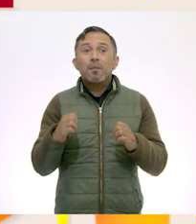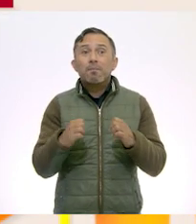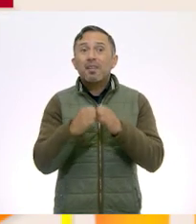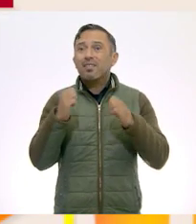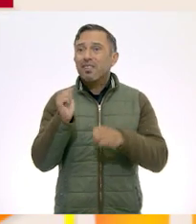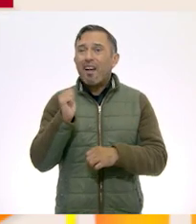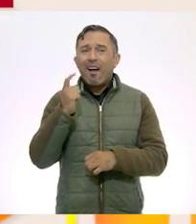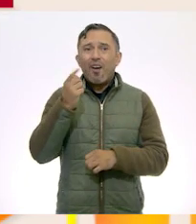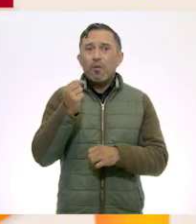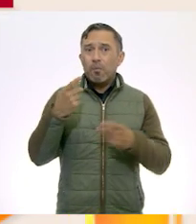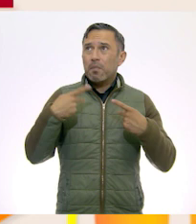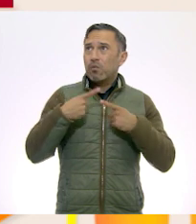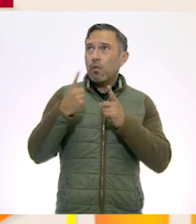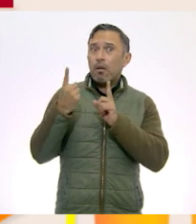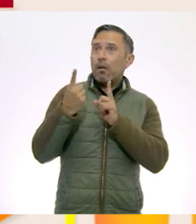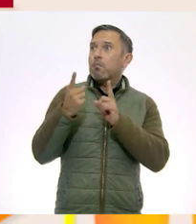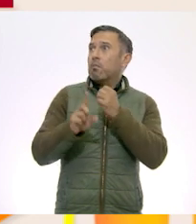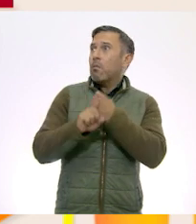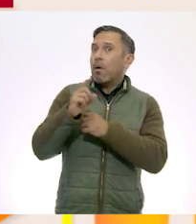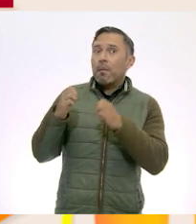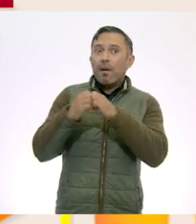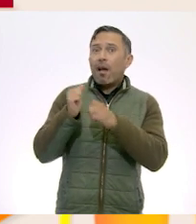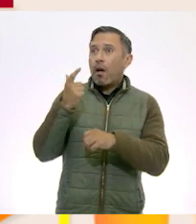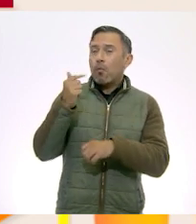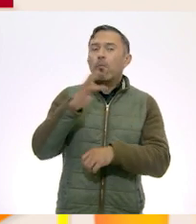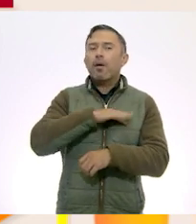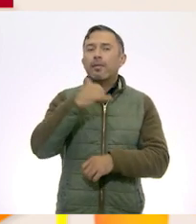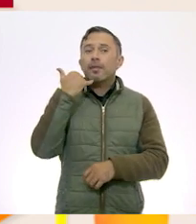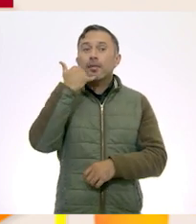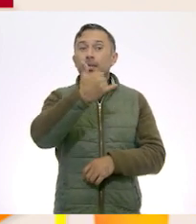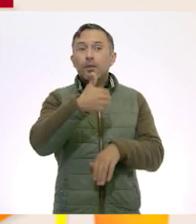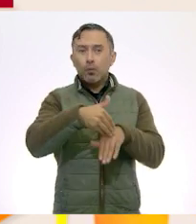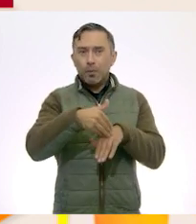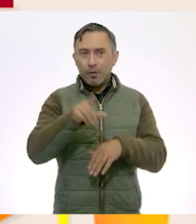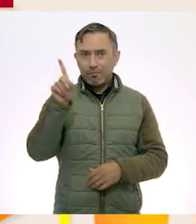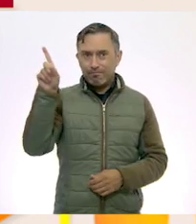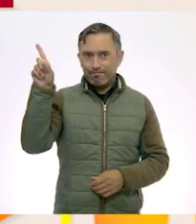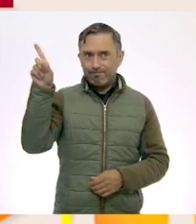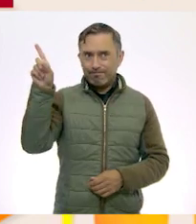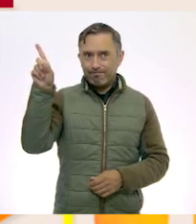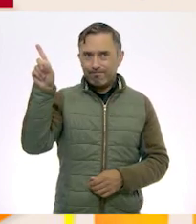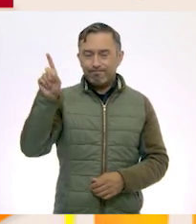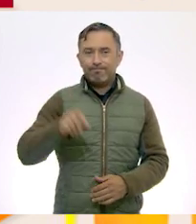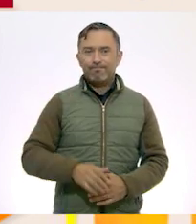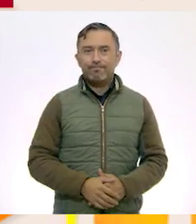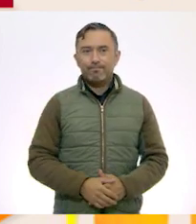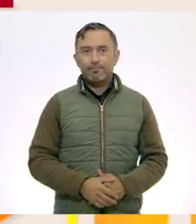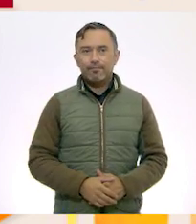alguien cerca de ti tenga una emergencia.